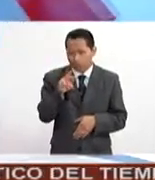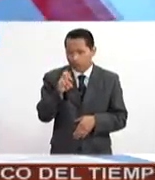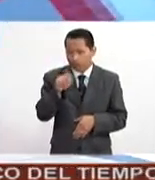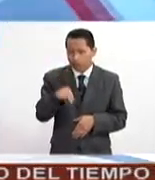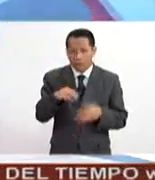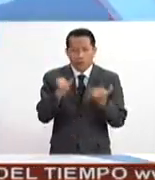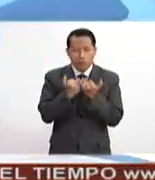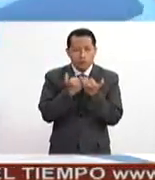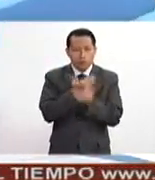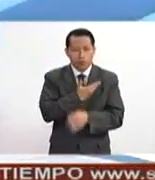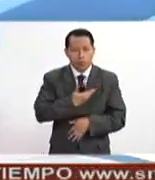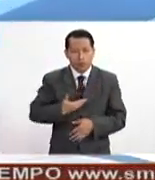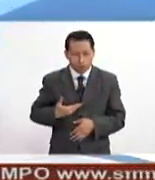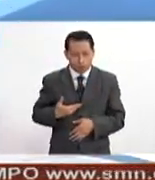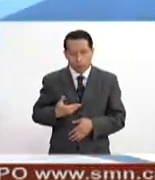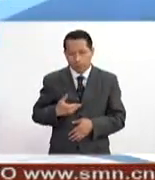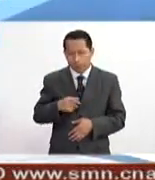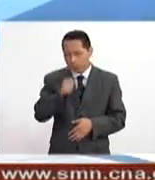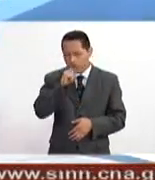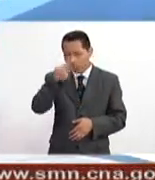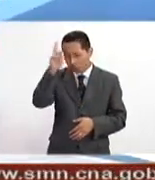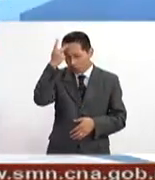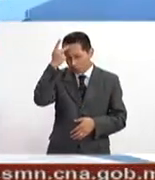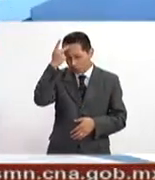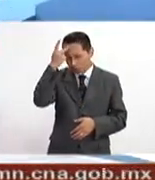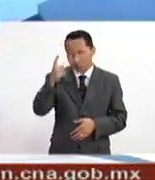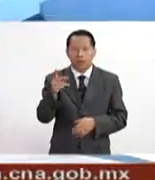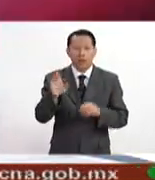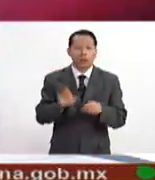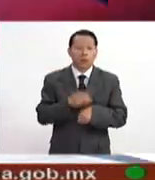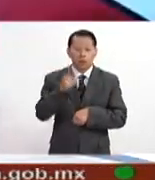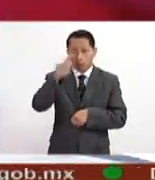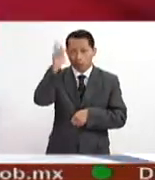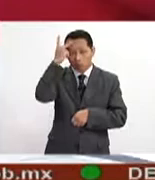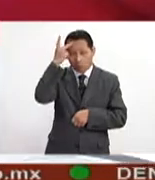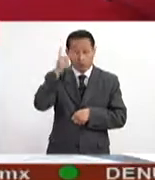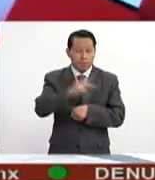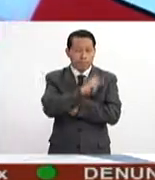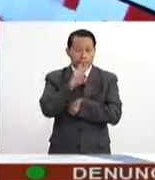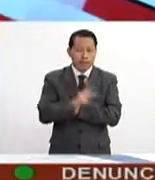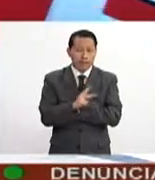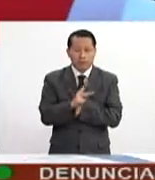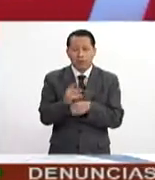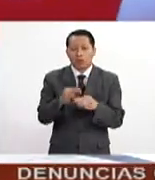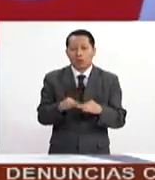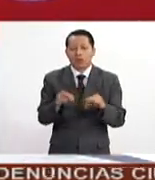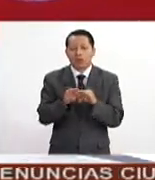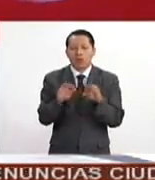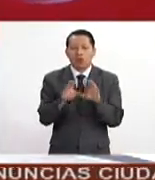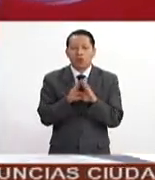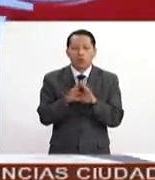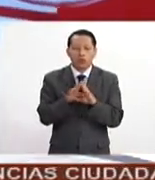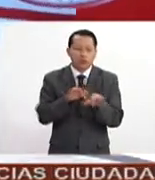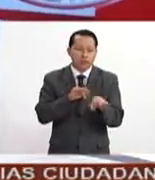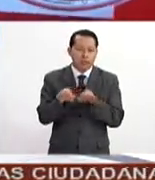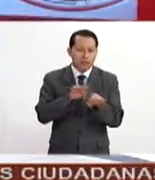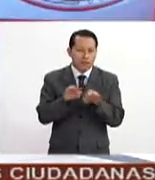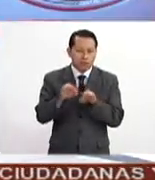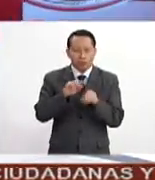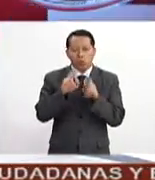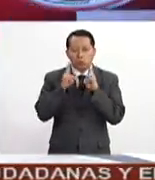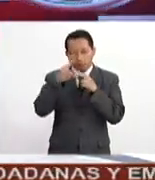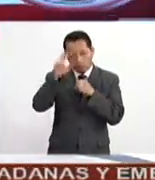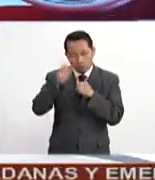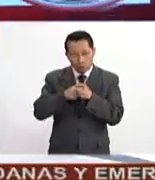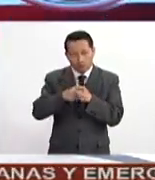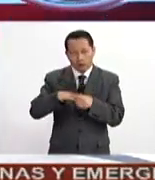el presidente Duda de Polonia. Polonia, un país muy importante que ha cumplido la tarea con creces en la Unión Europea,